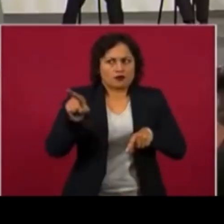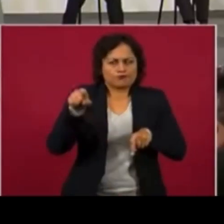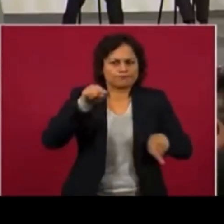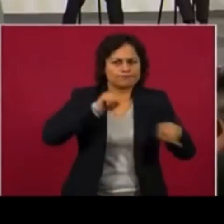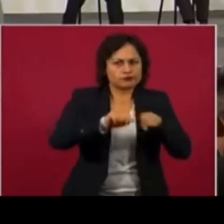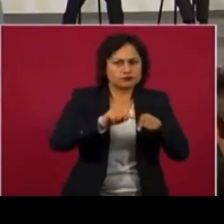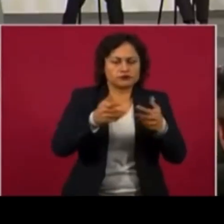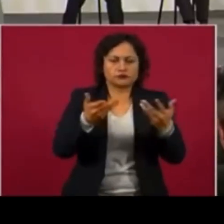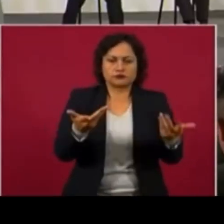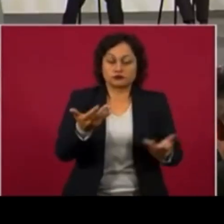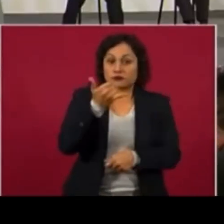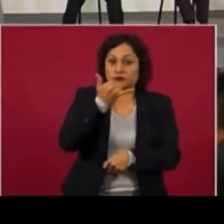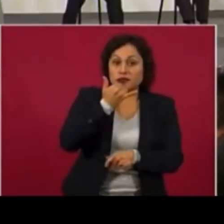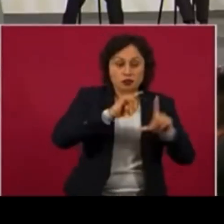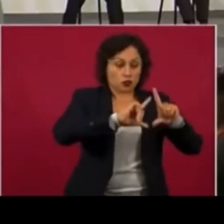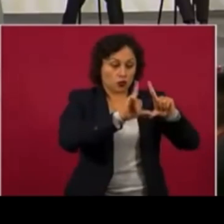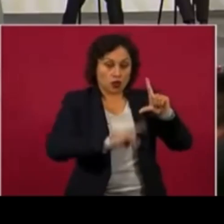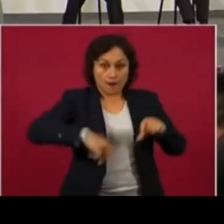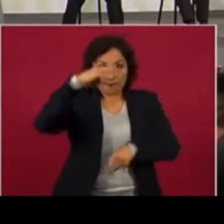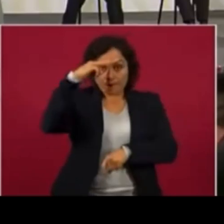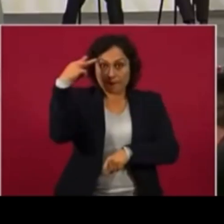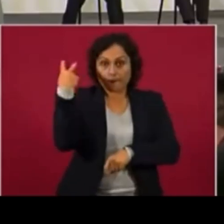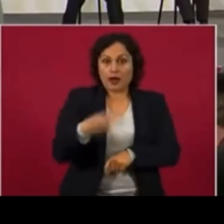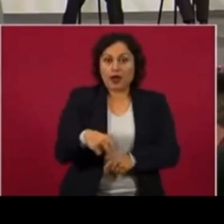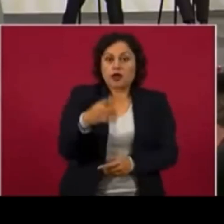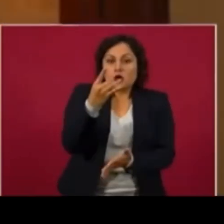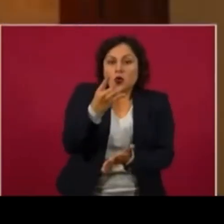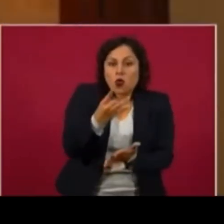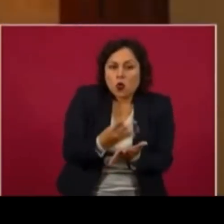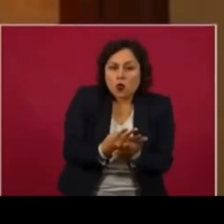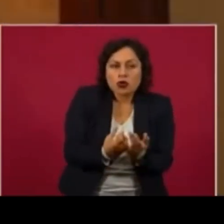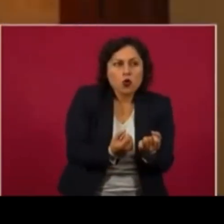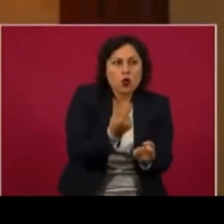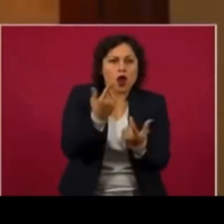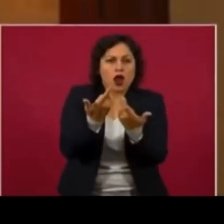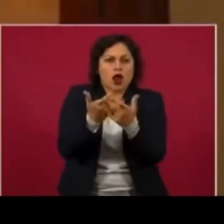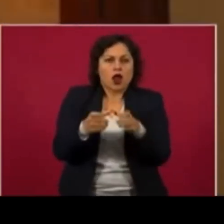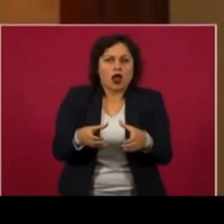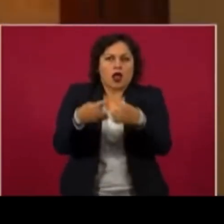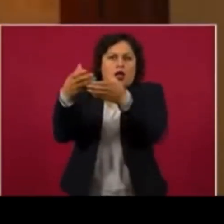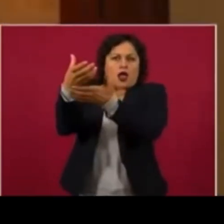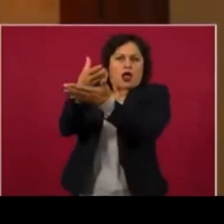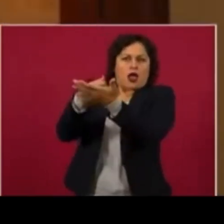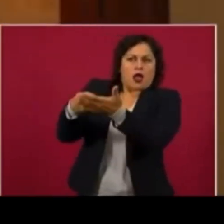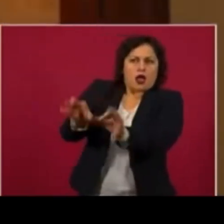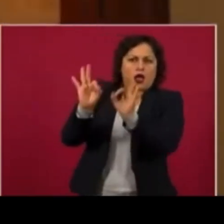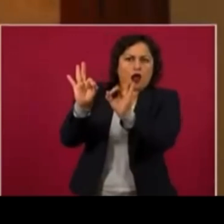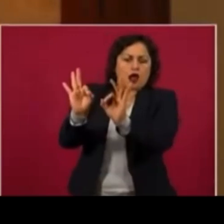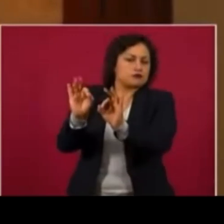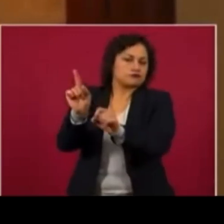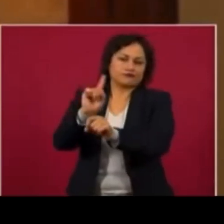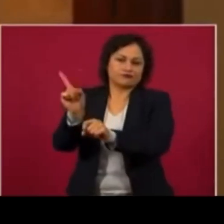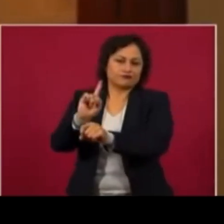México no debe ser país de unos cuantos, ni debemos presenciar